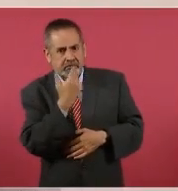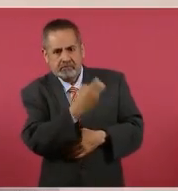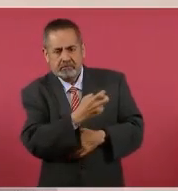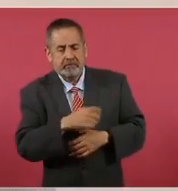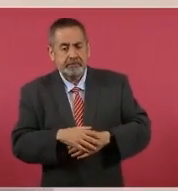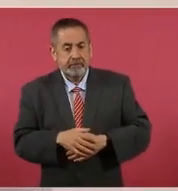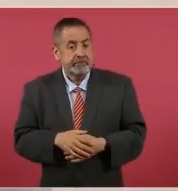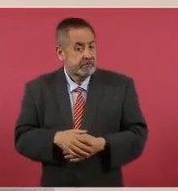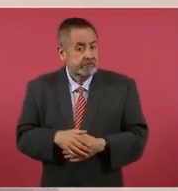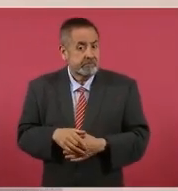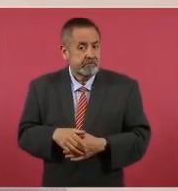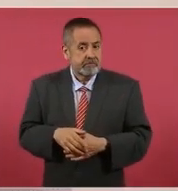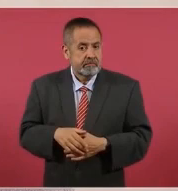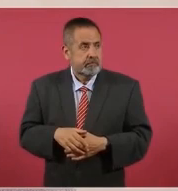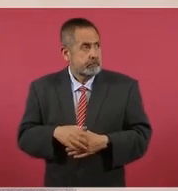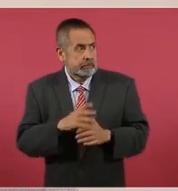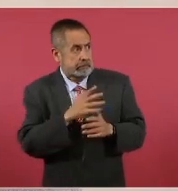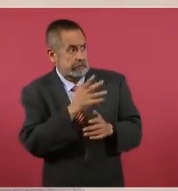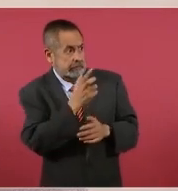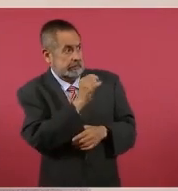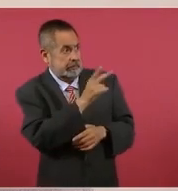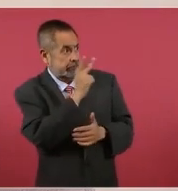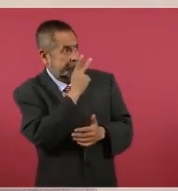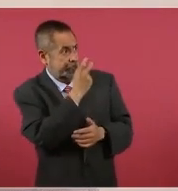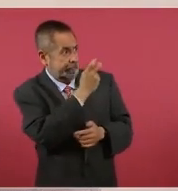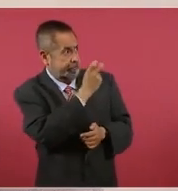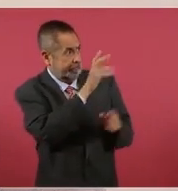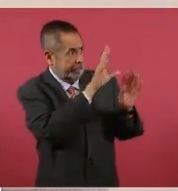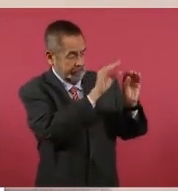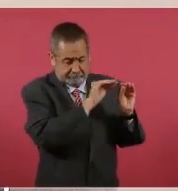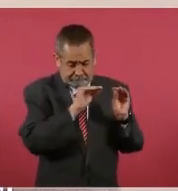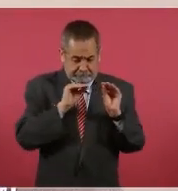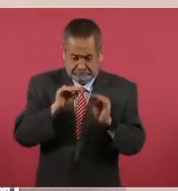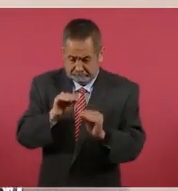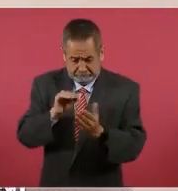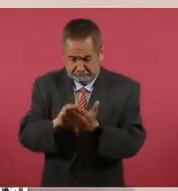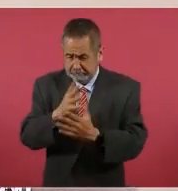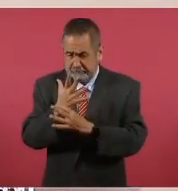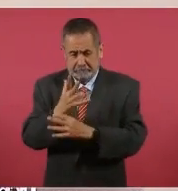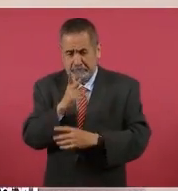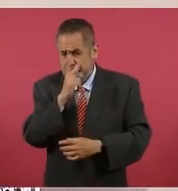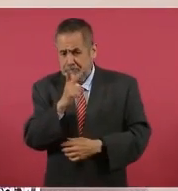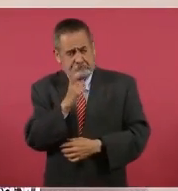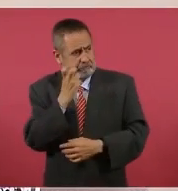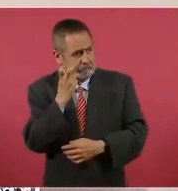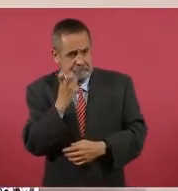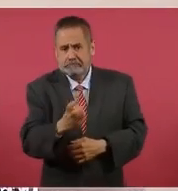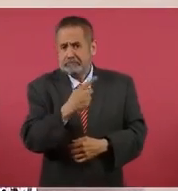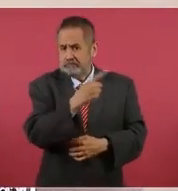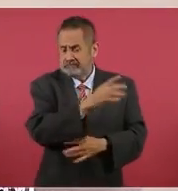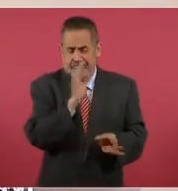Andrés Quintana Roo, así lo voy a poner, como usted lo está dictando.